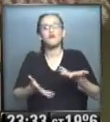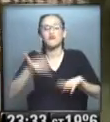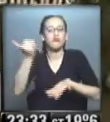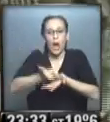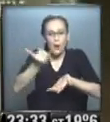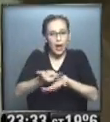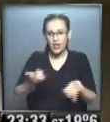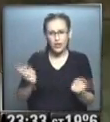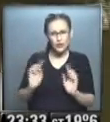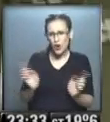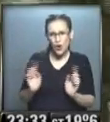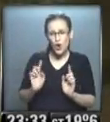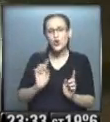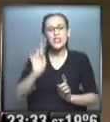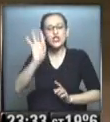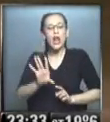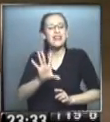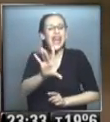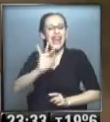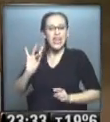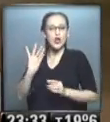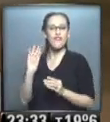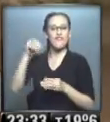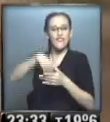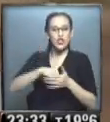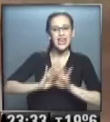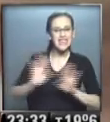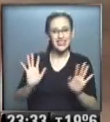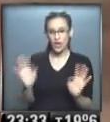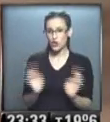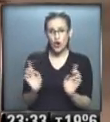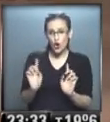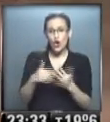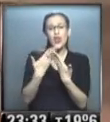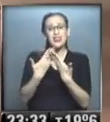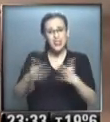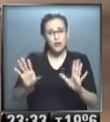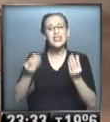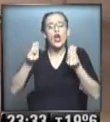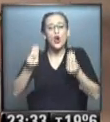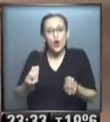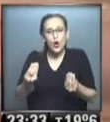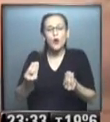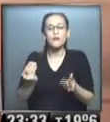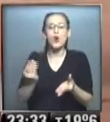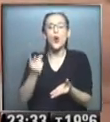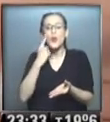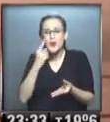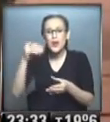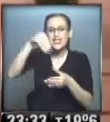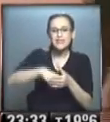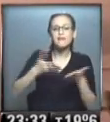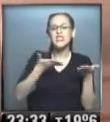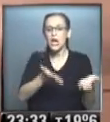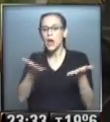no es solo elegir y ser elegido. La democracia también es cómo uno incluye en los bienes y servicios de un país a todos